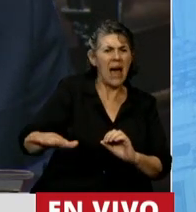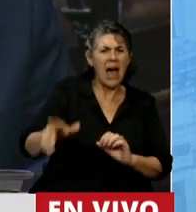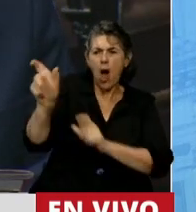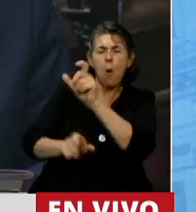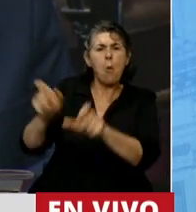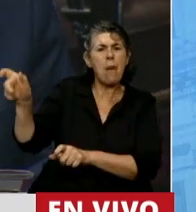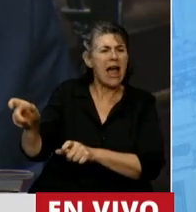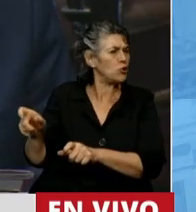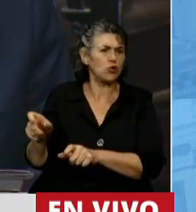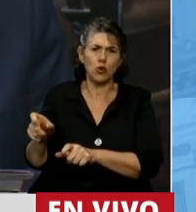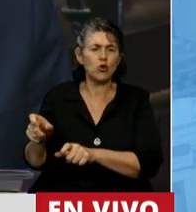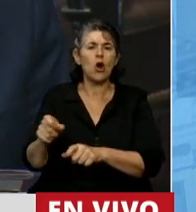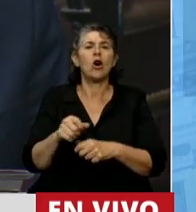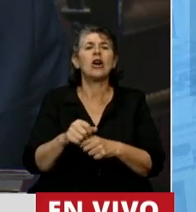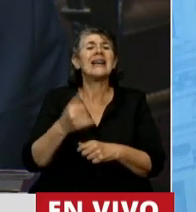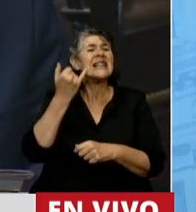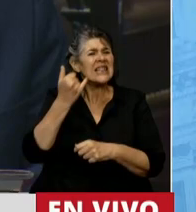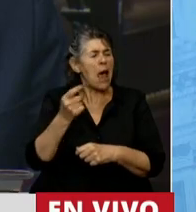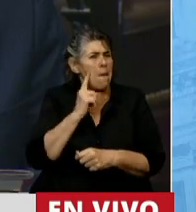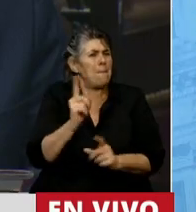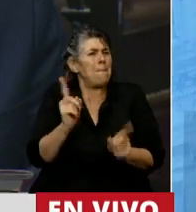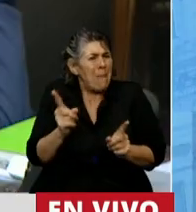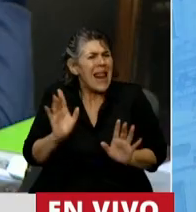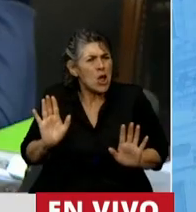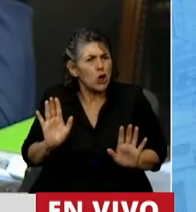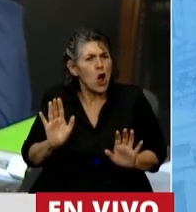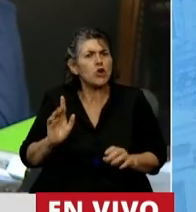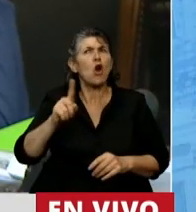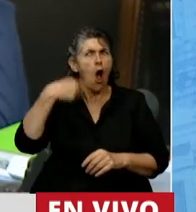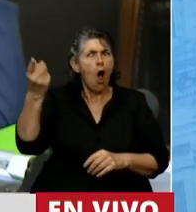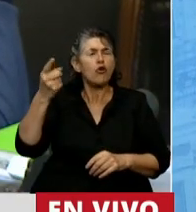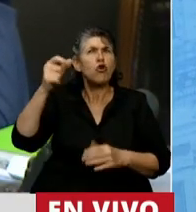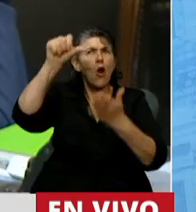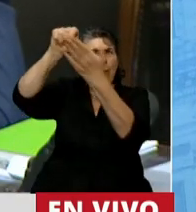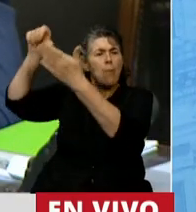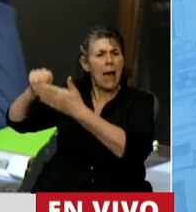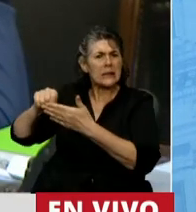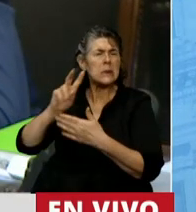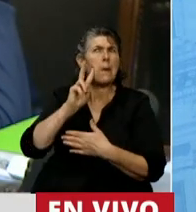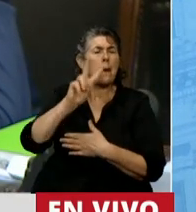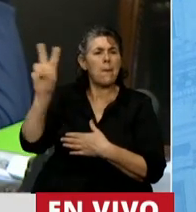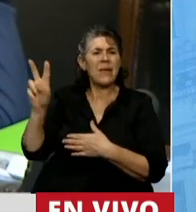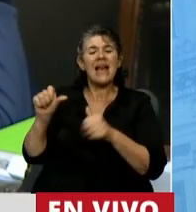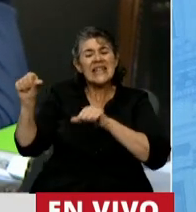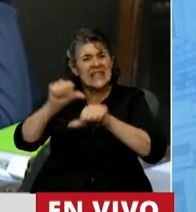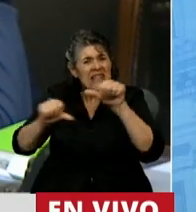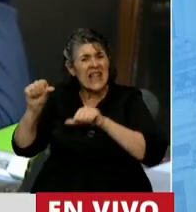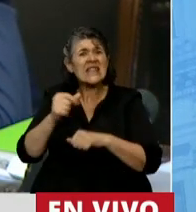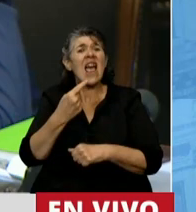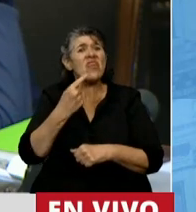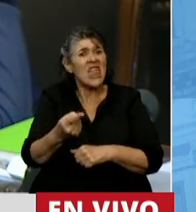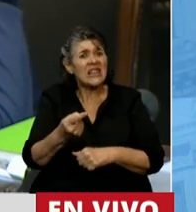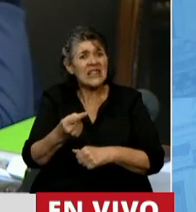puerta corren los riesgos que ya hemos visto en otras sociedades. Claramente la ciencia establece que un